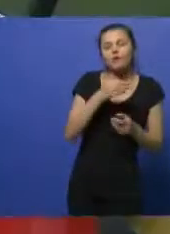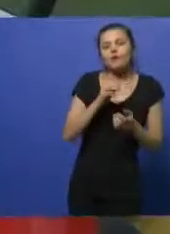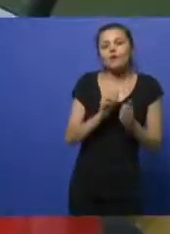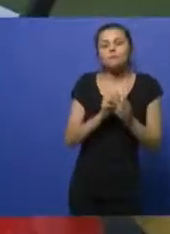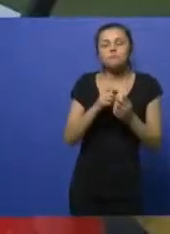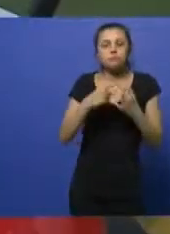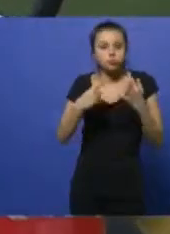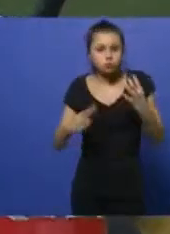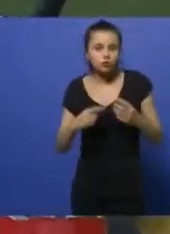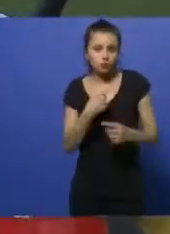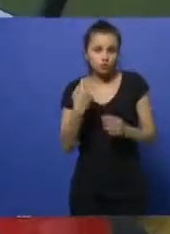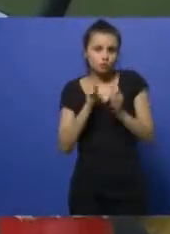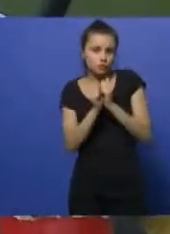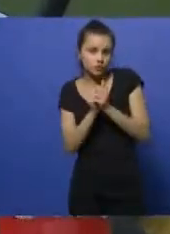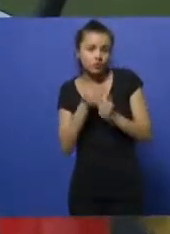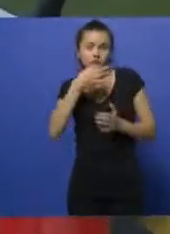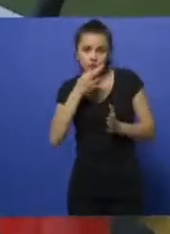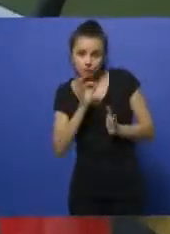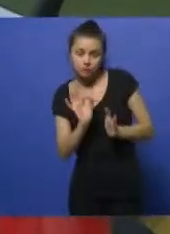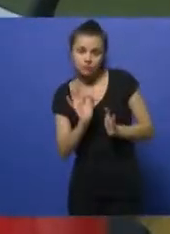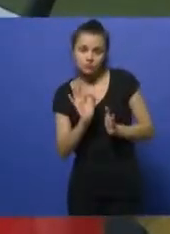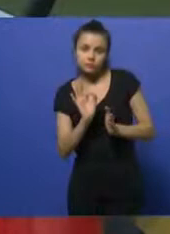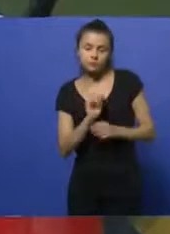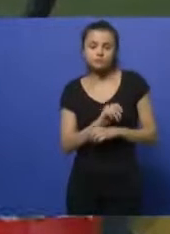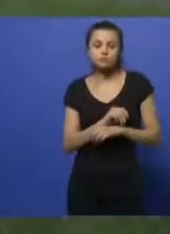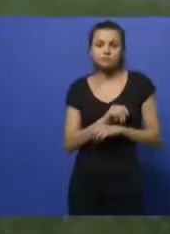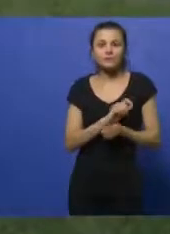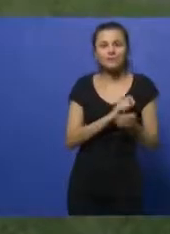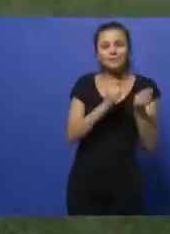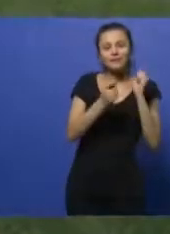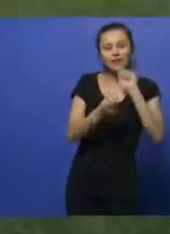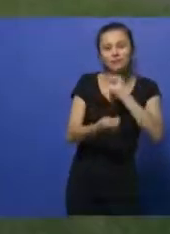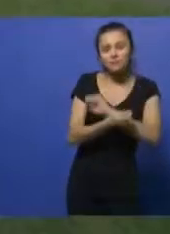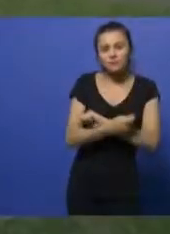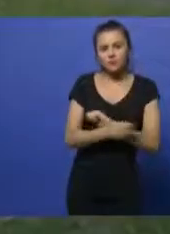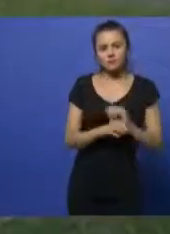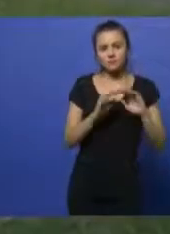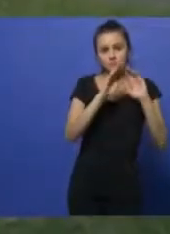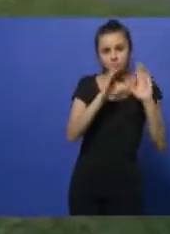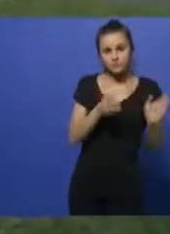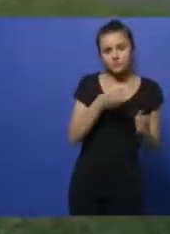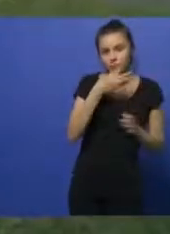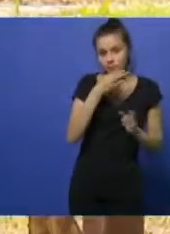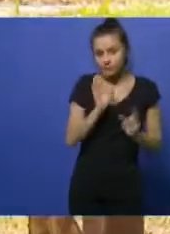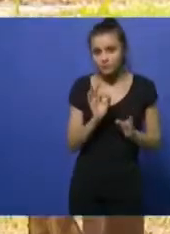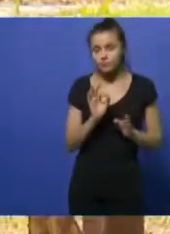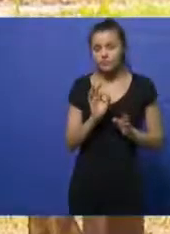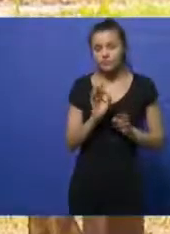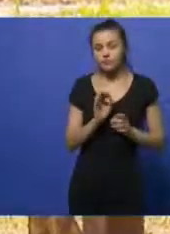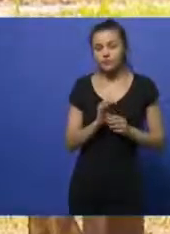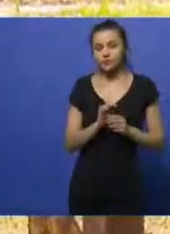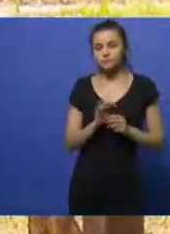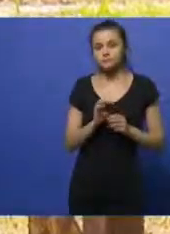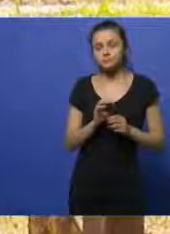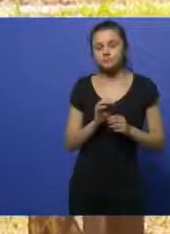fabricamos nosotros? Que hay, digamos, que hay grandes mercados que están siendo